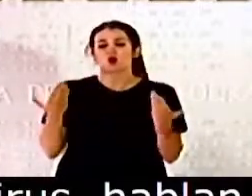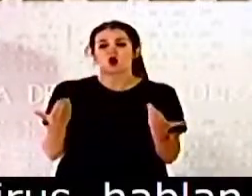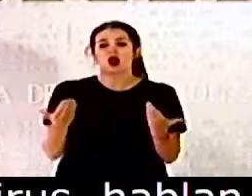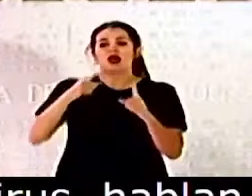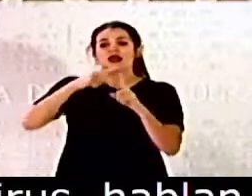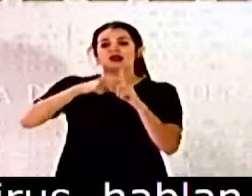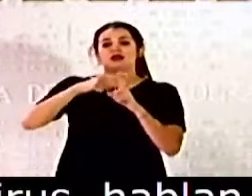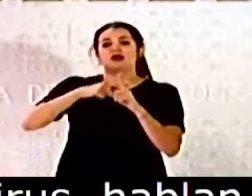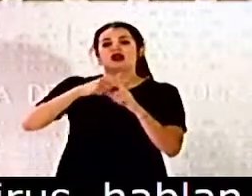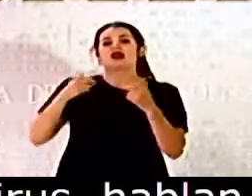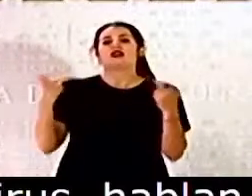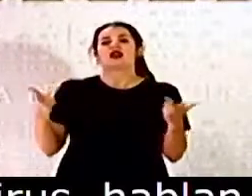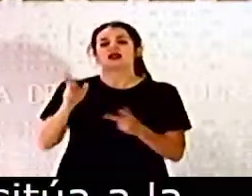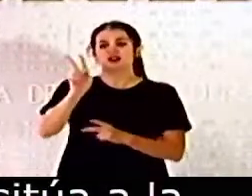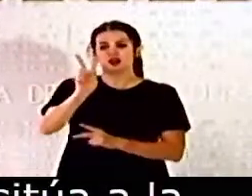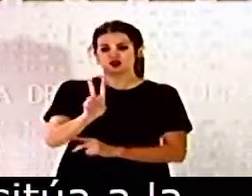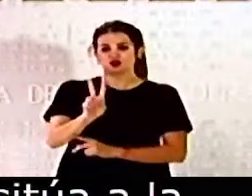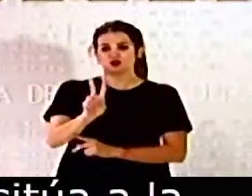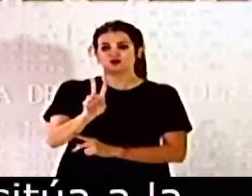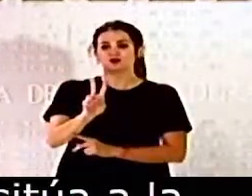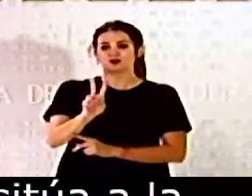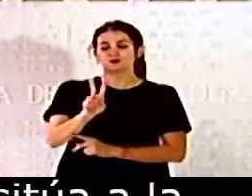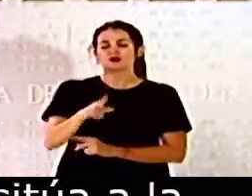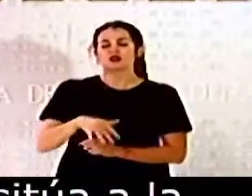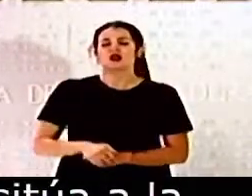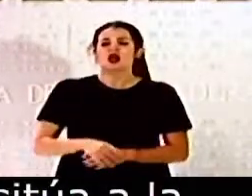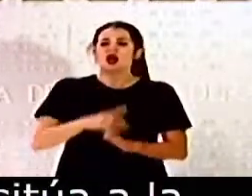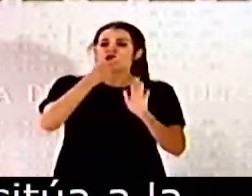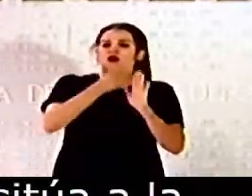2, con algunos criterios